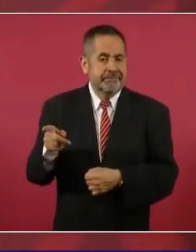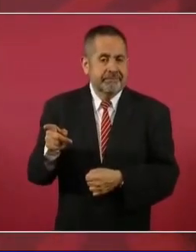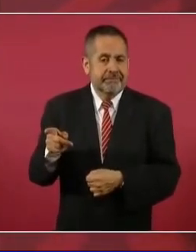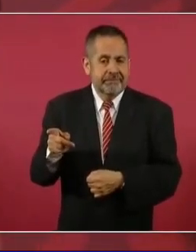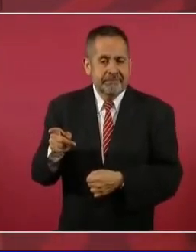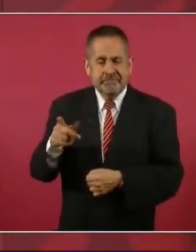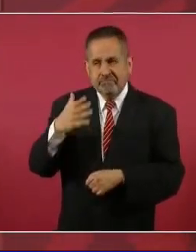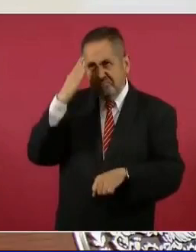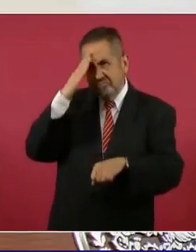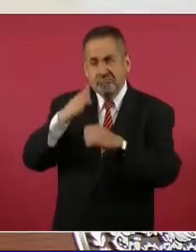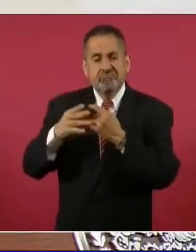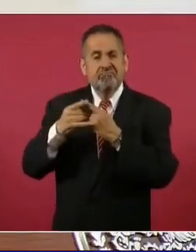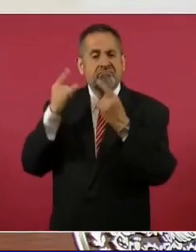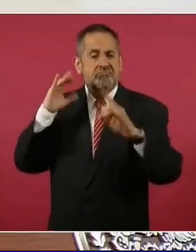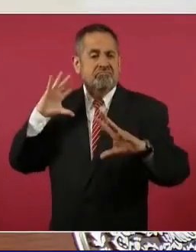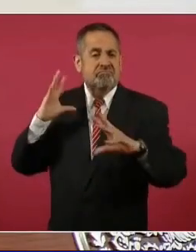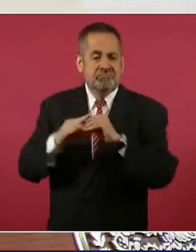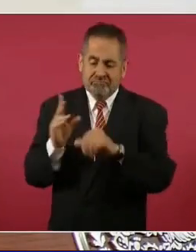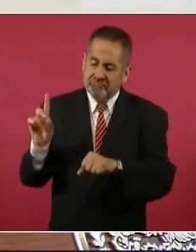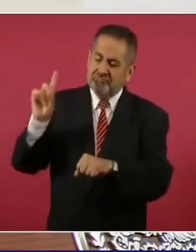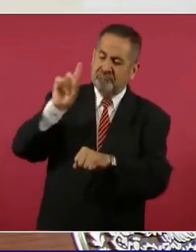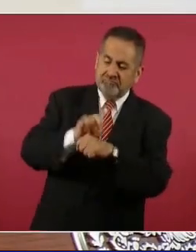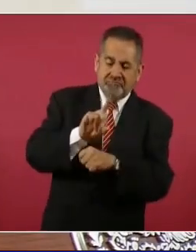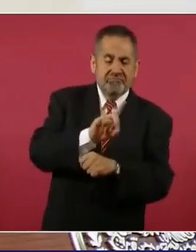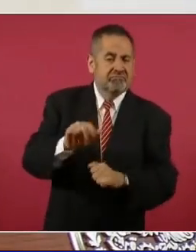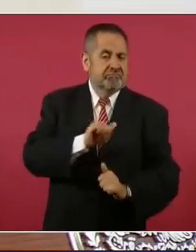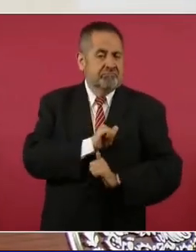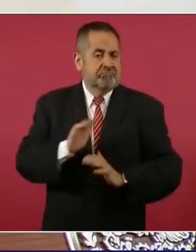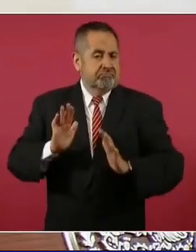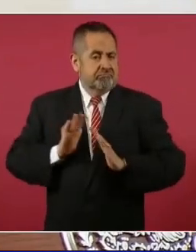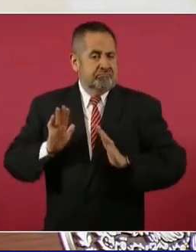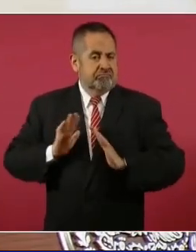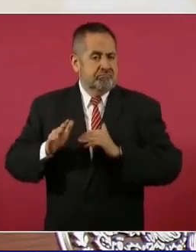se conmemora el Día del Ejército?